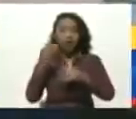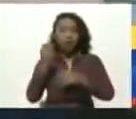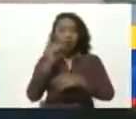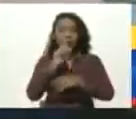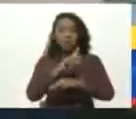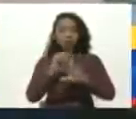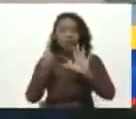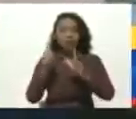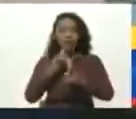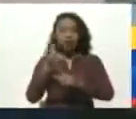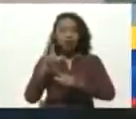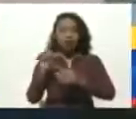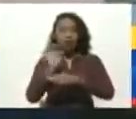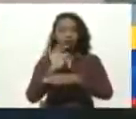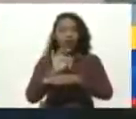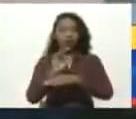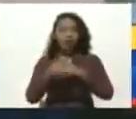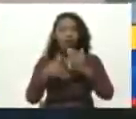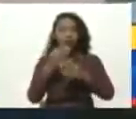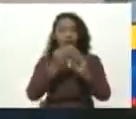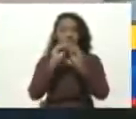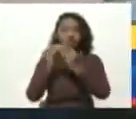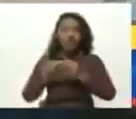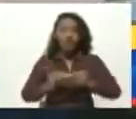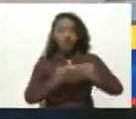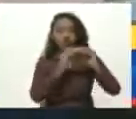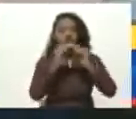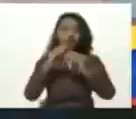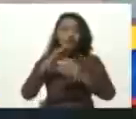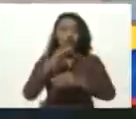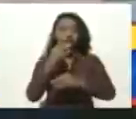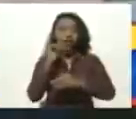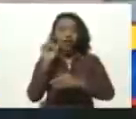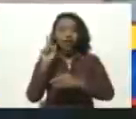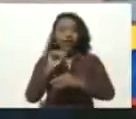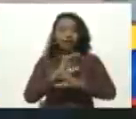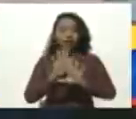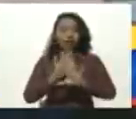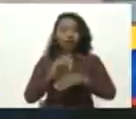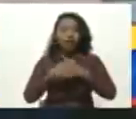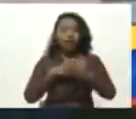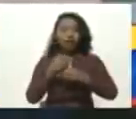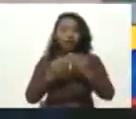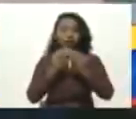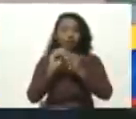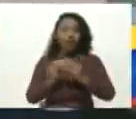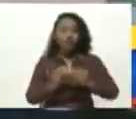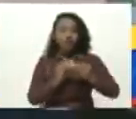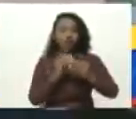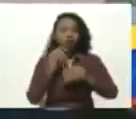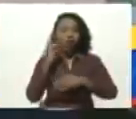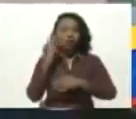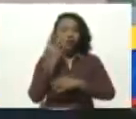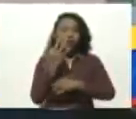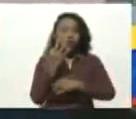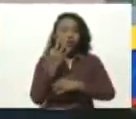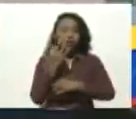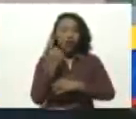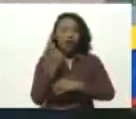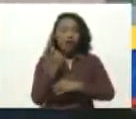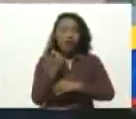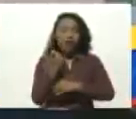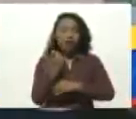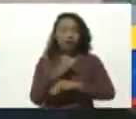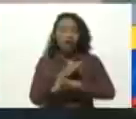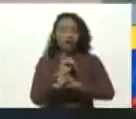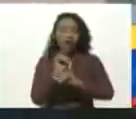entra a funcionar después de la reparación de los CDI. Y ya se están acometiendo también acciones de reparación en los tres CDI restantes, que al